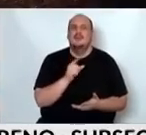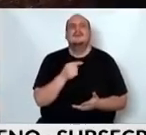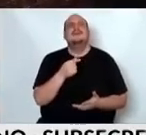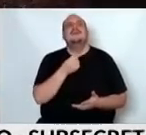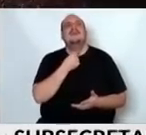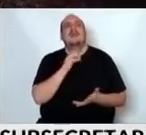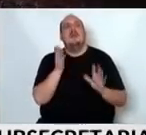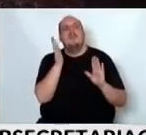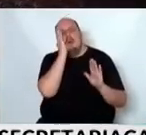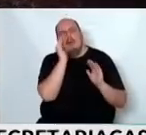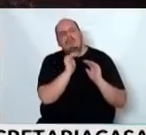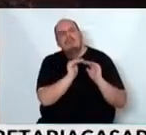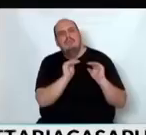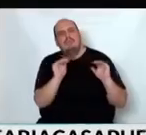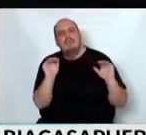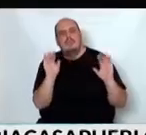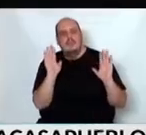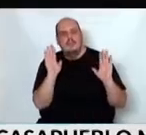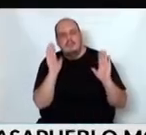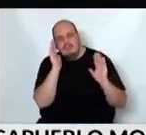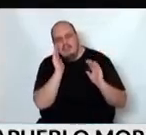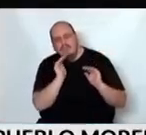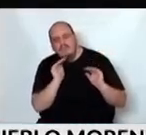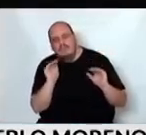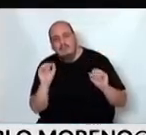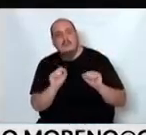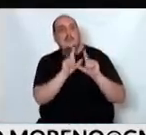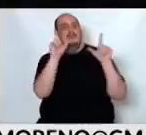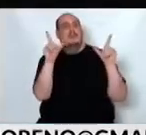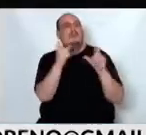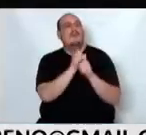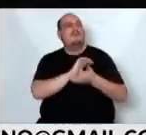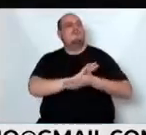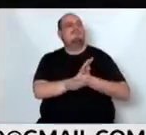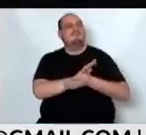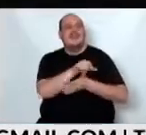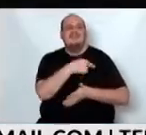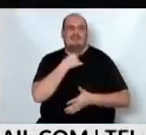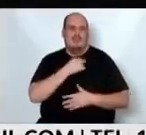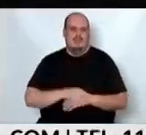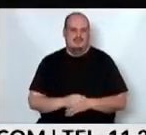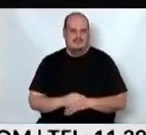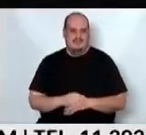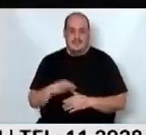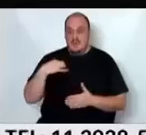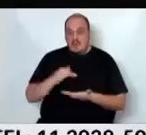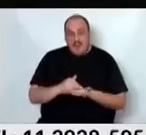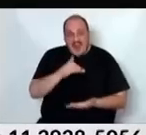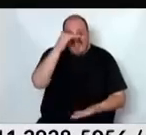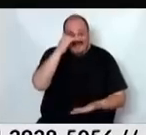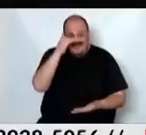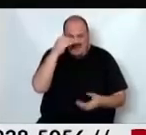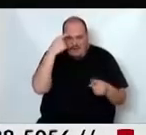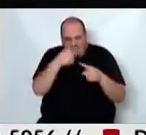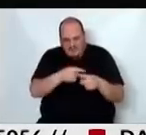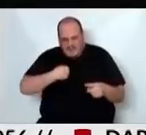entre comillas, entiéndanme lo que digo, y cuando se despiertan, que el problema no está más. Porque no hay nada en la vida para que nos quitemos la vida.